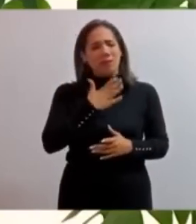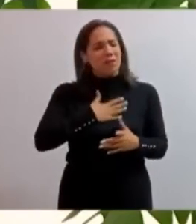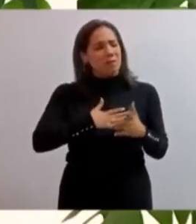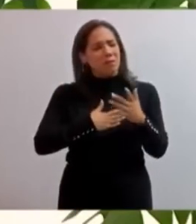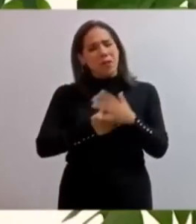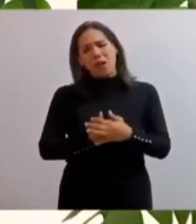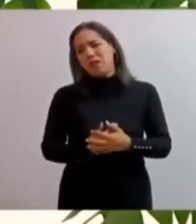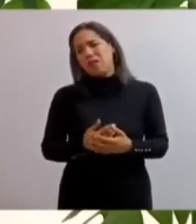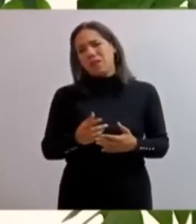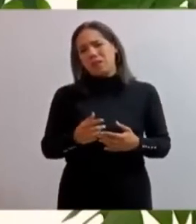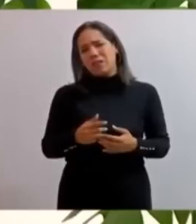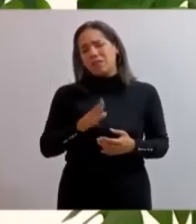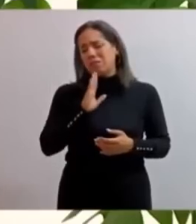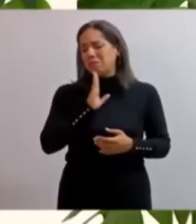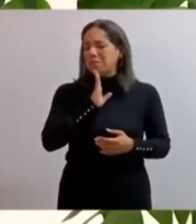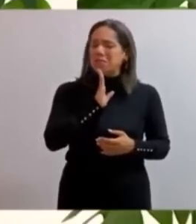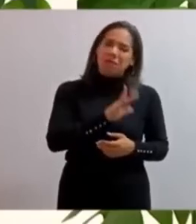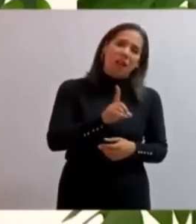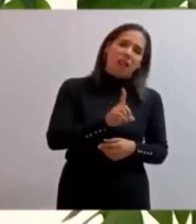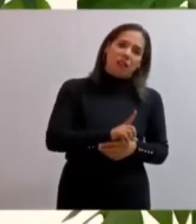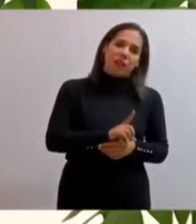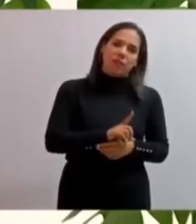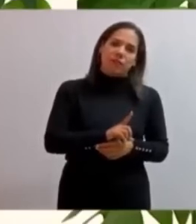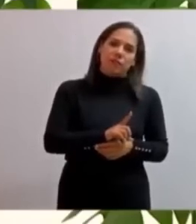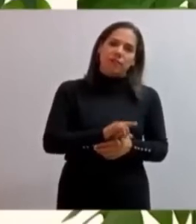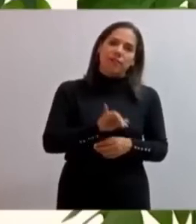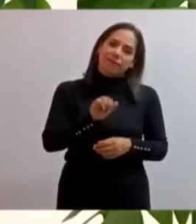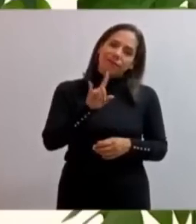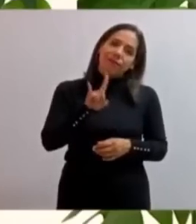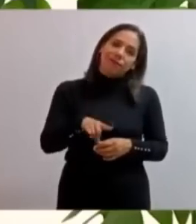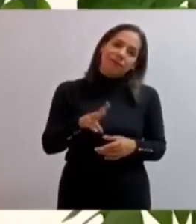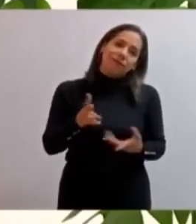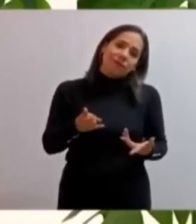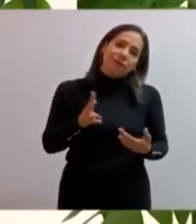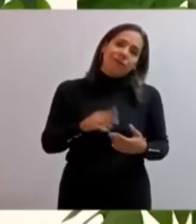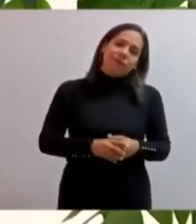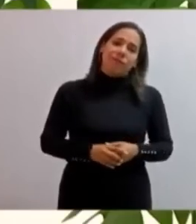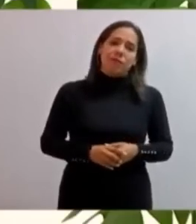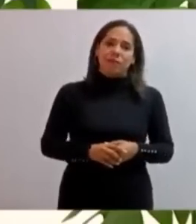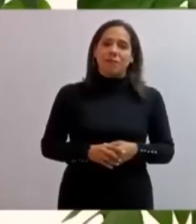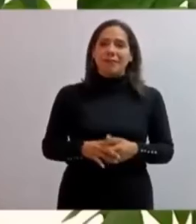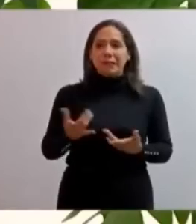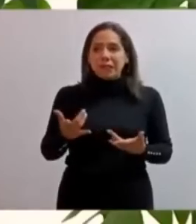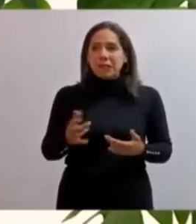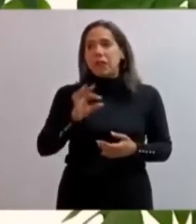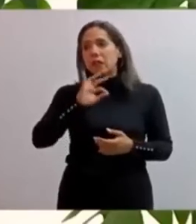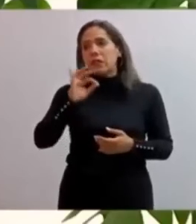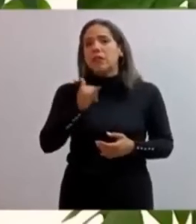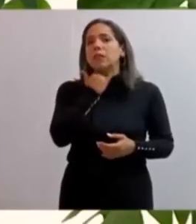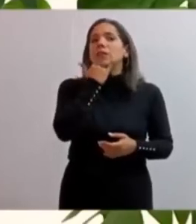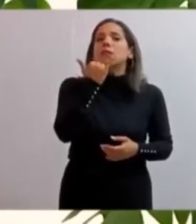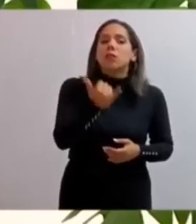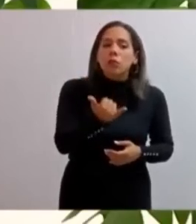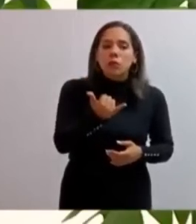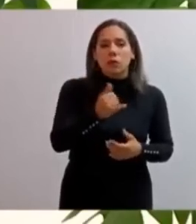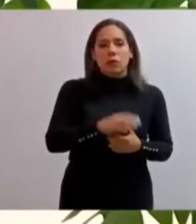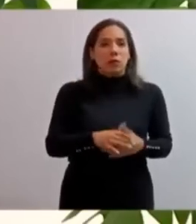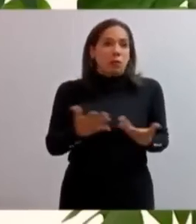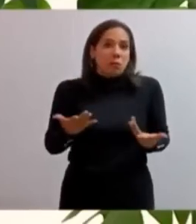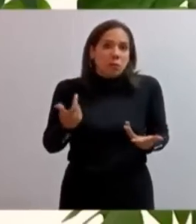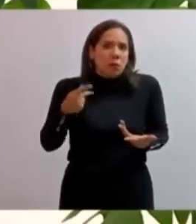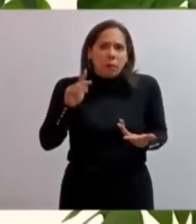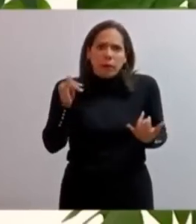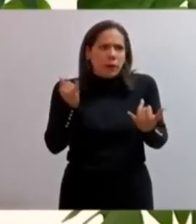día. Bueno, es de nuestros errores, de nuestras dificultades, también